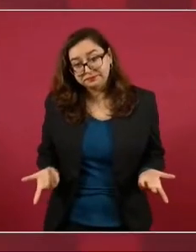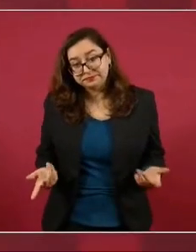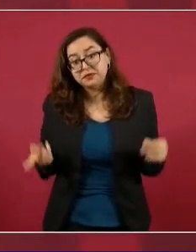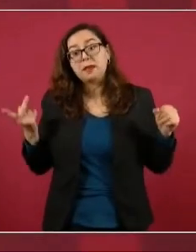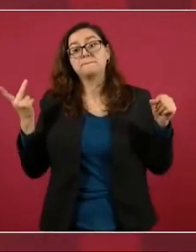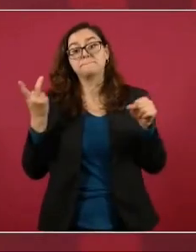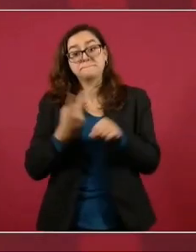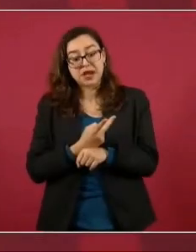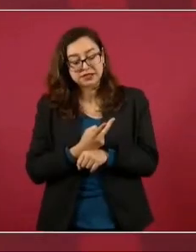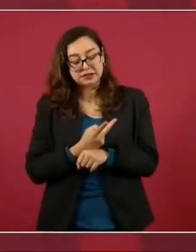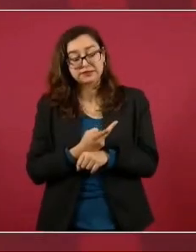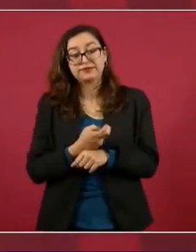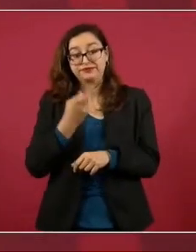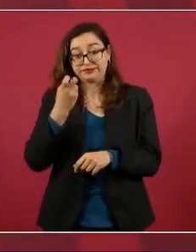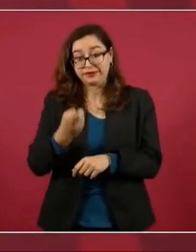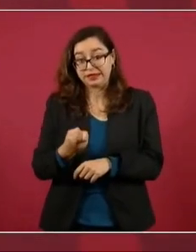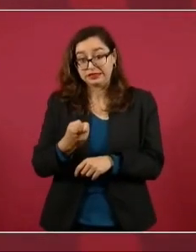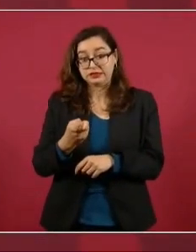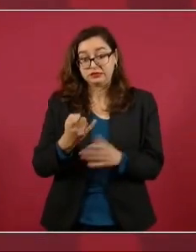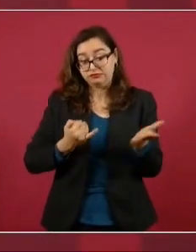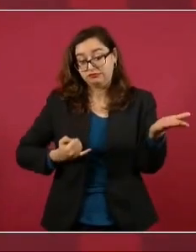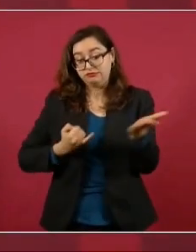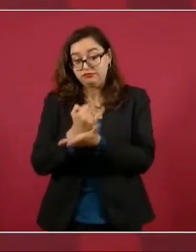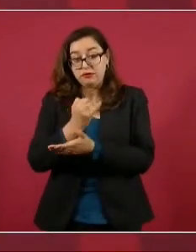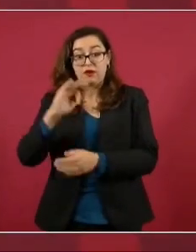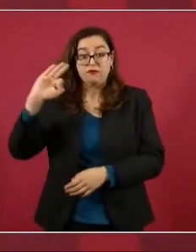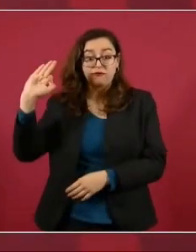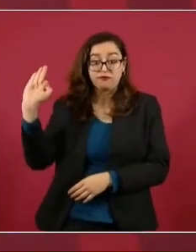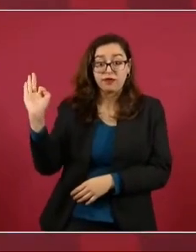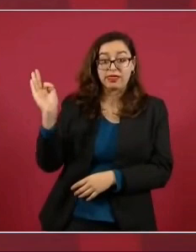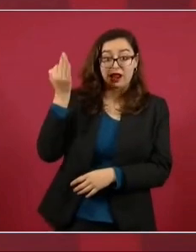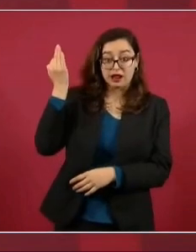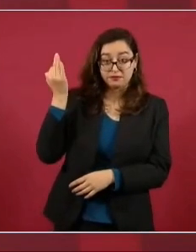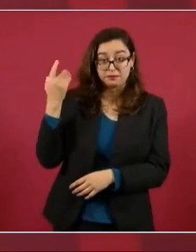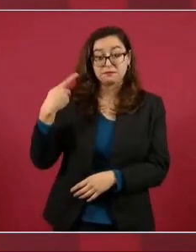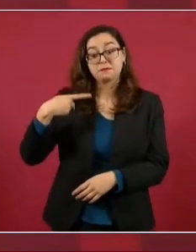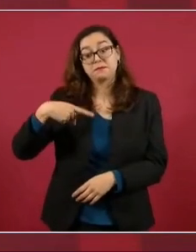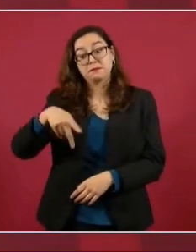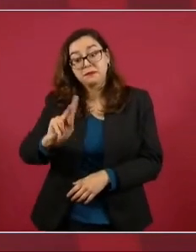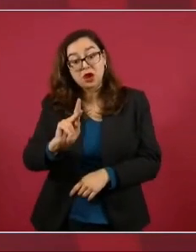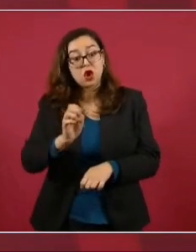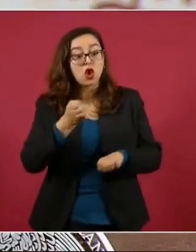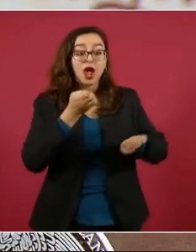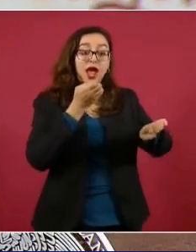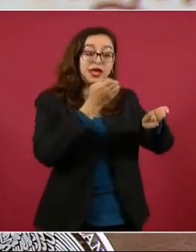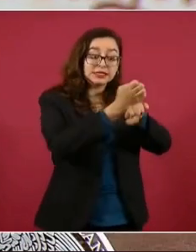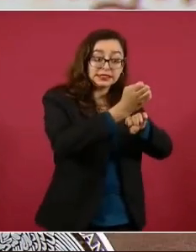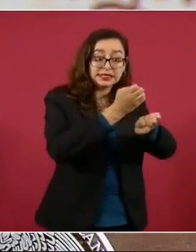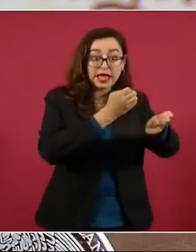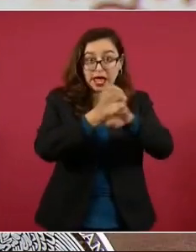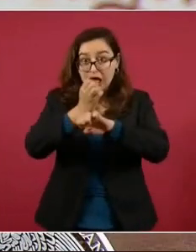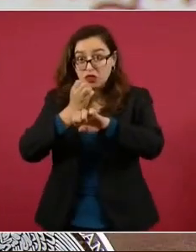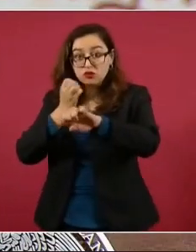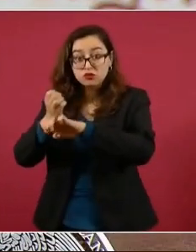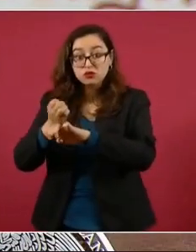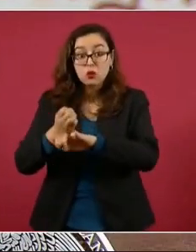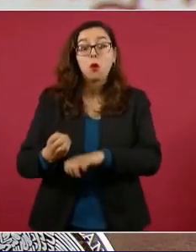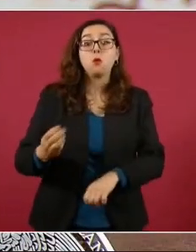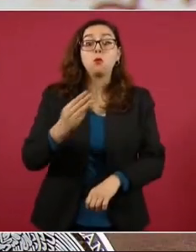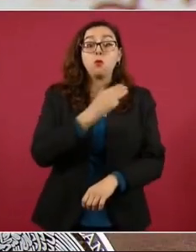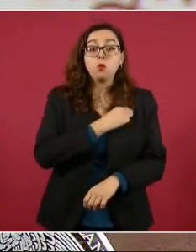incluso municipales, sin tener las competencias legales para ello, los estatales sí las tienen,